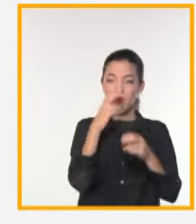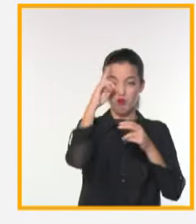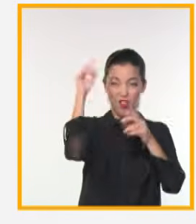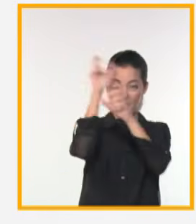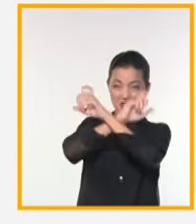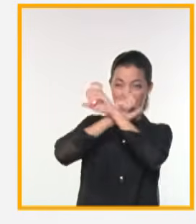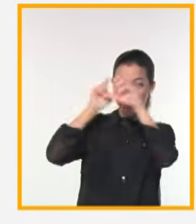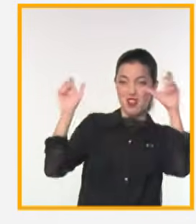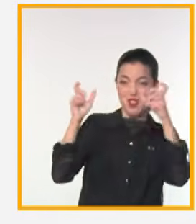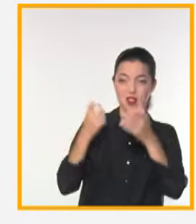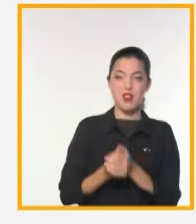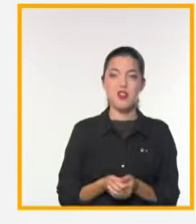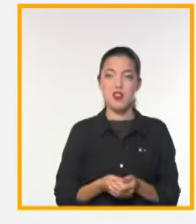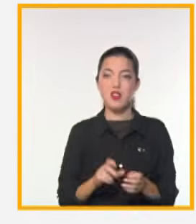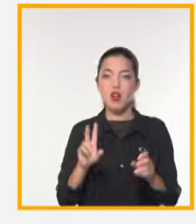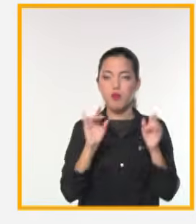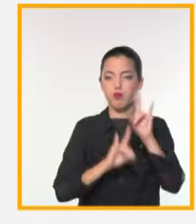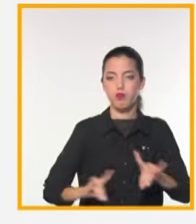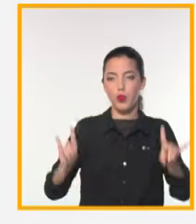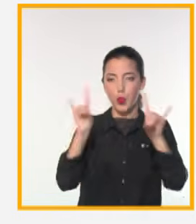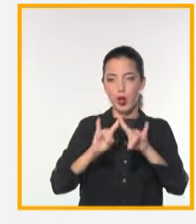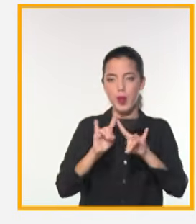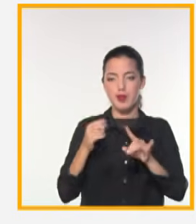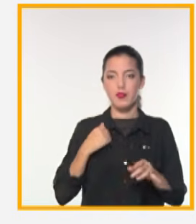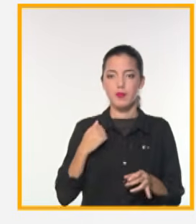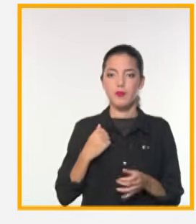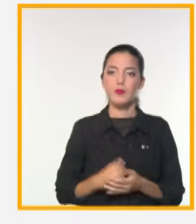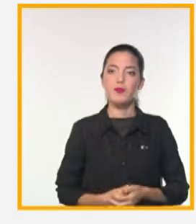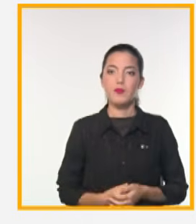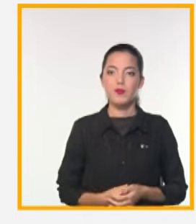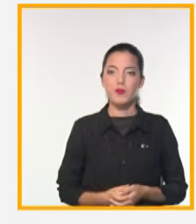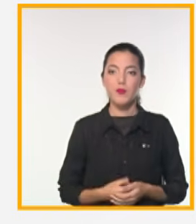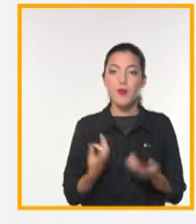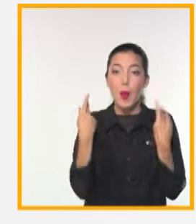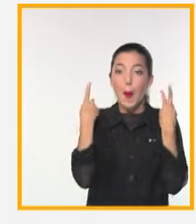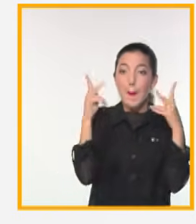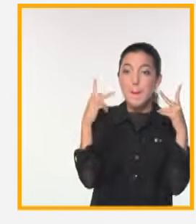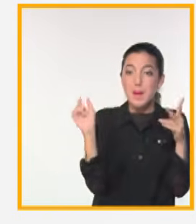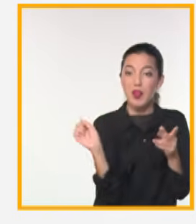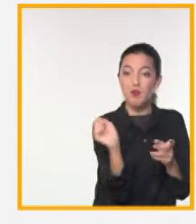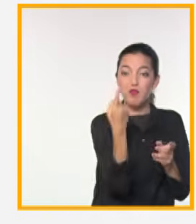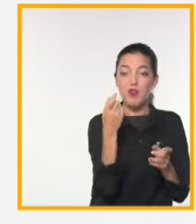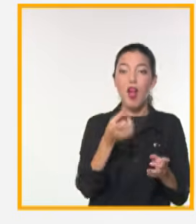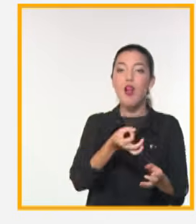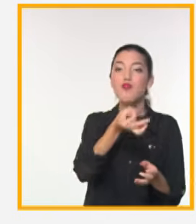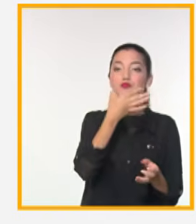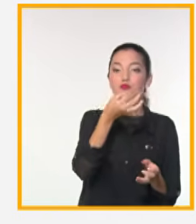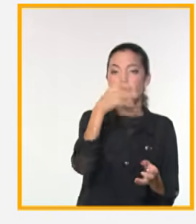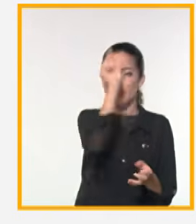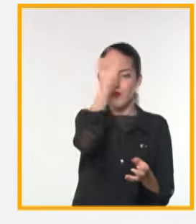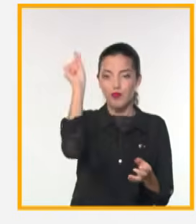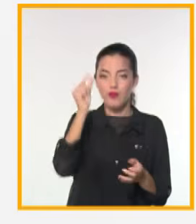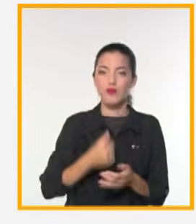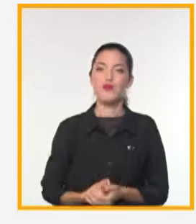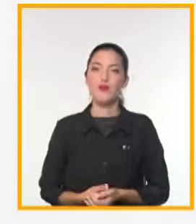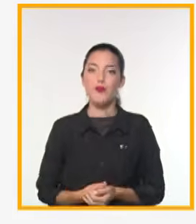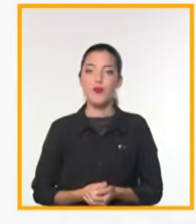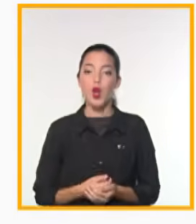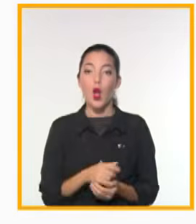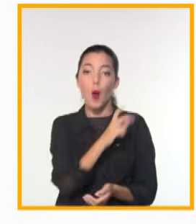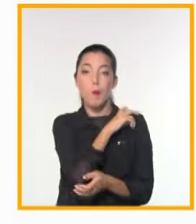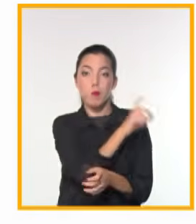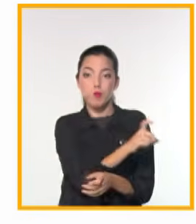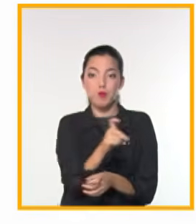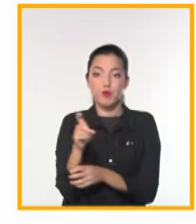Universidad McGill, Canadá. Especialista de primer grado en farmacología. Profesor e investigador auxiliar